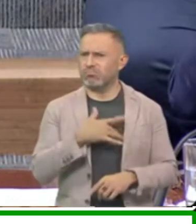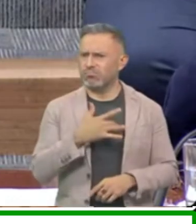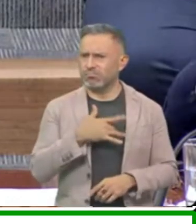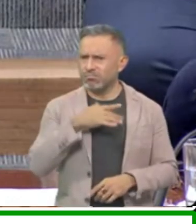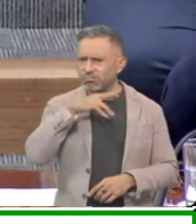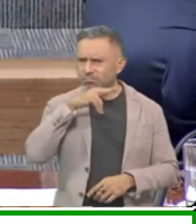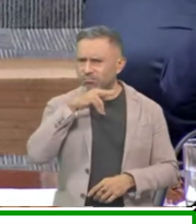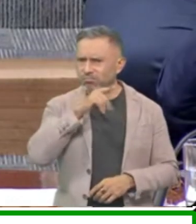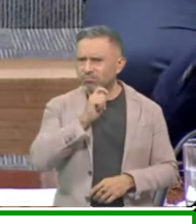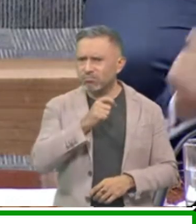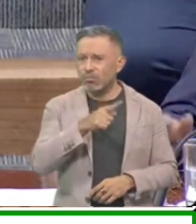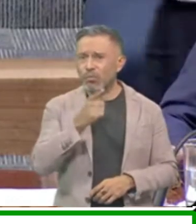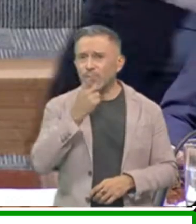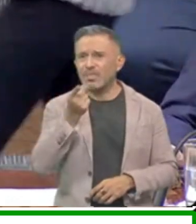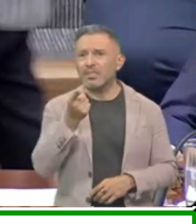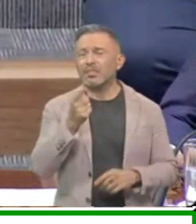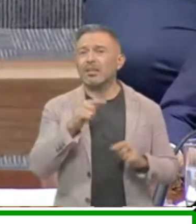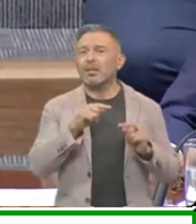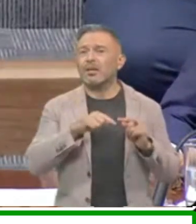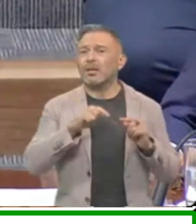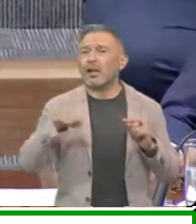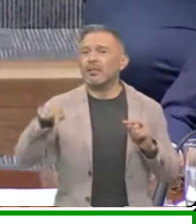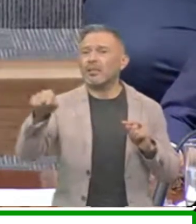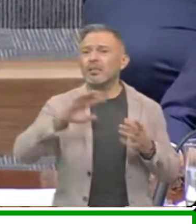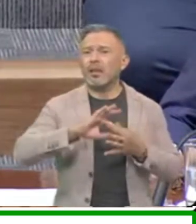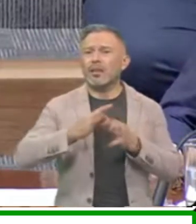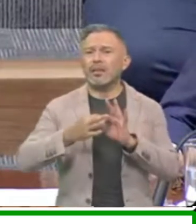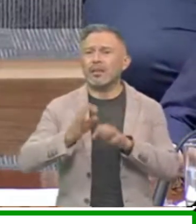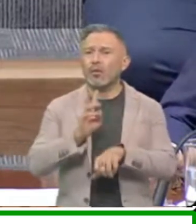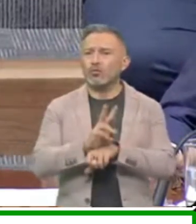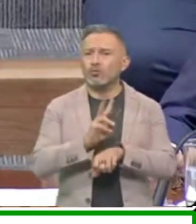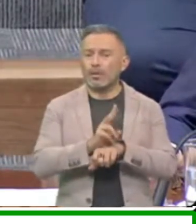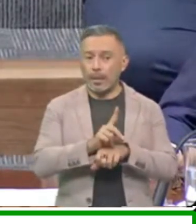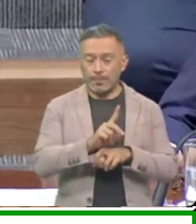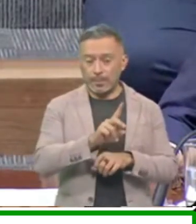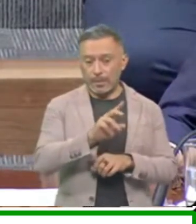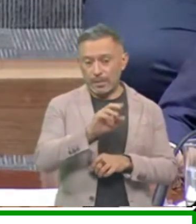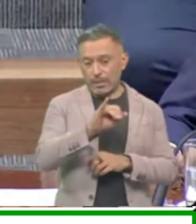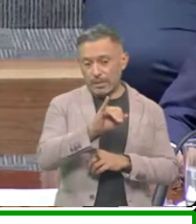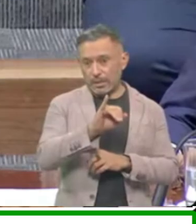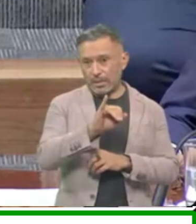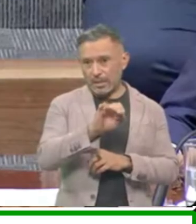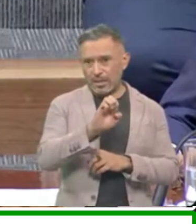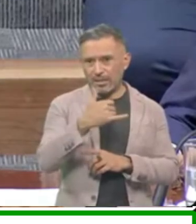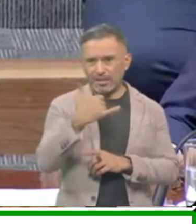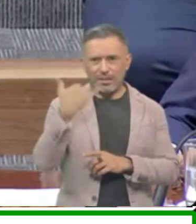de que se perdió la cadena de custodia de paquetes electorales en el Instituto Electoral de Yucatán.